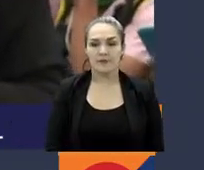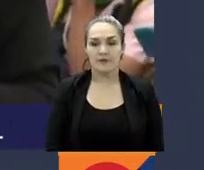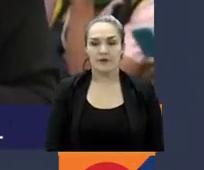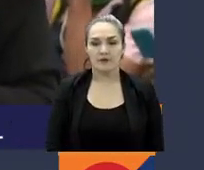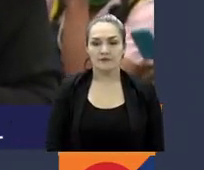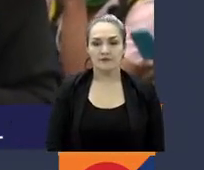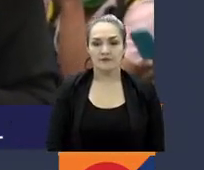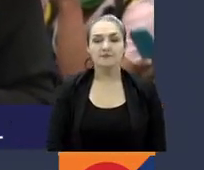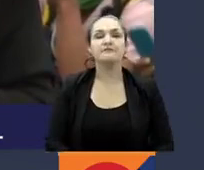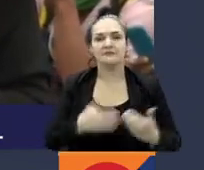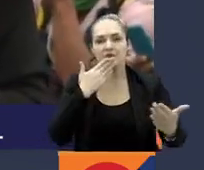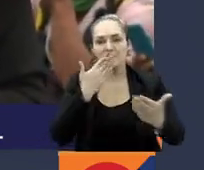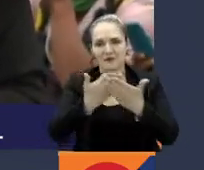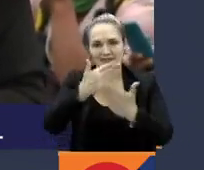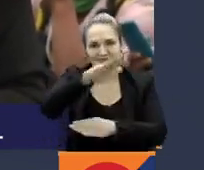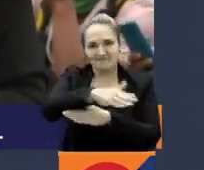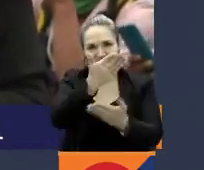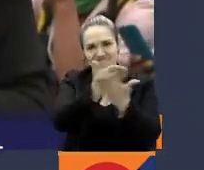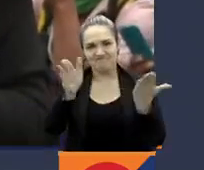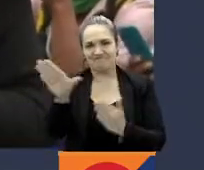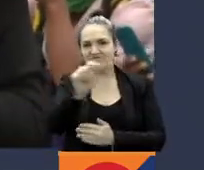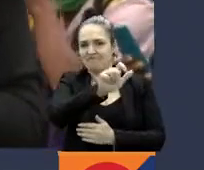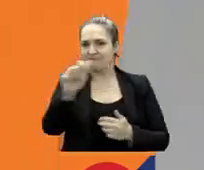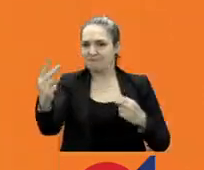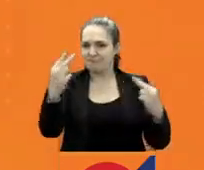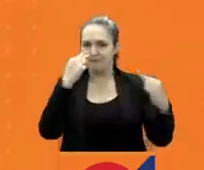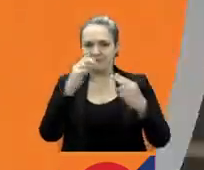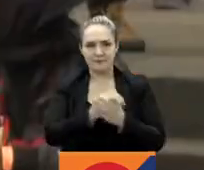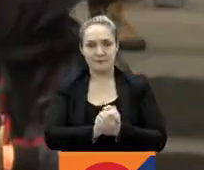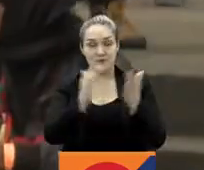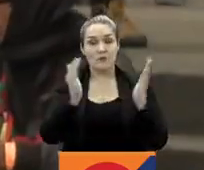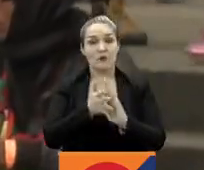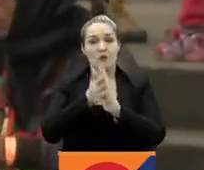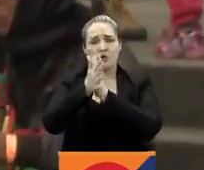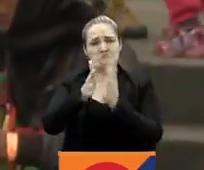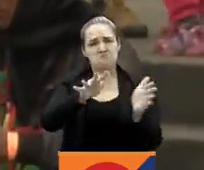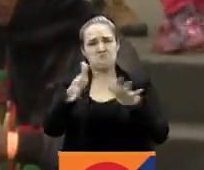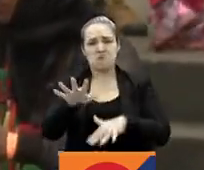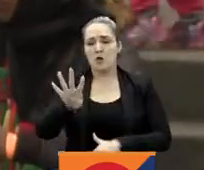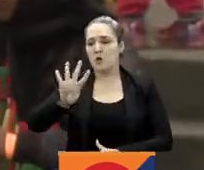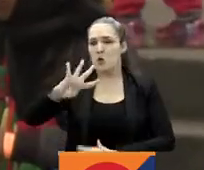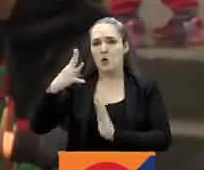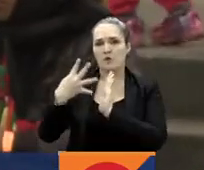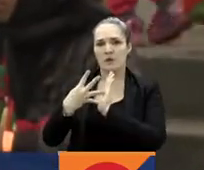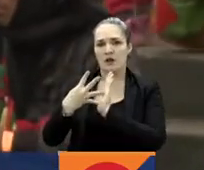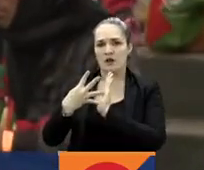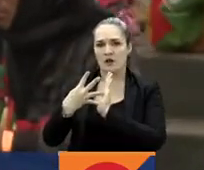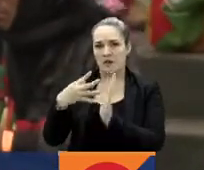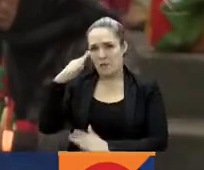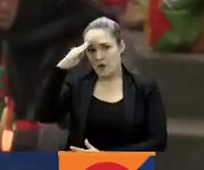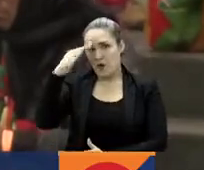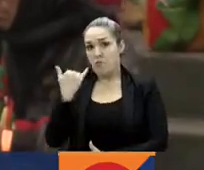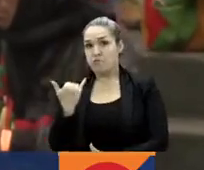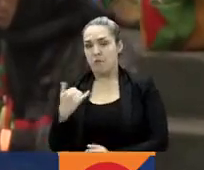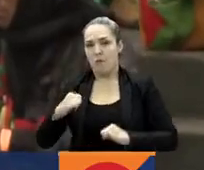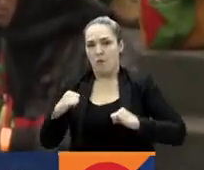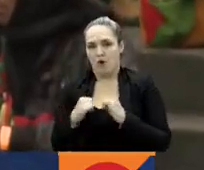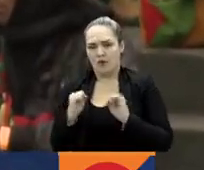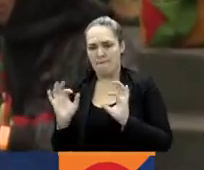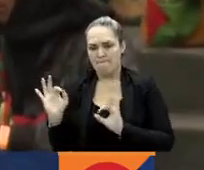muy buenas tardes a usted ya todos los televidentes y es que serían cerca de 4000 los policías los que estarían brindando